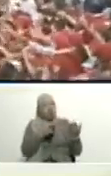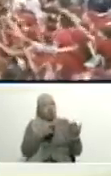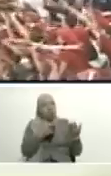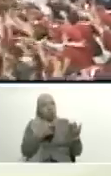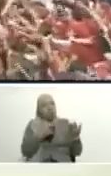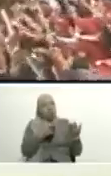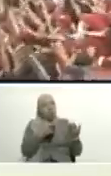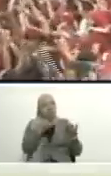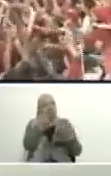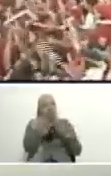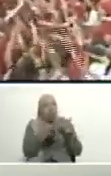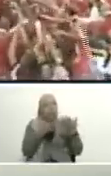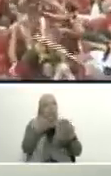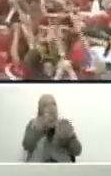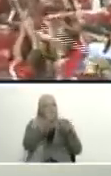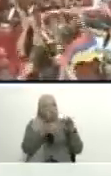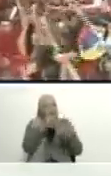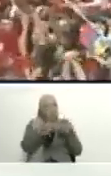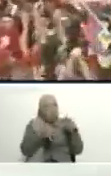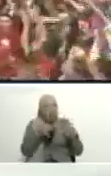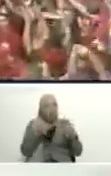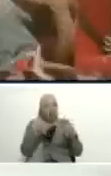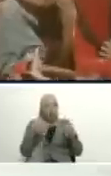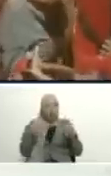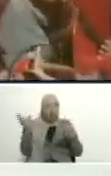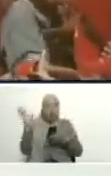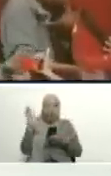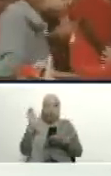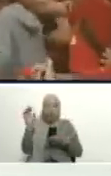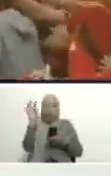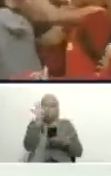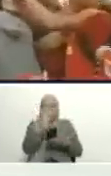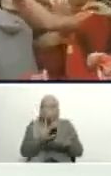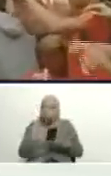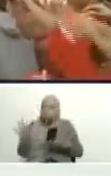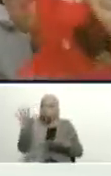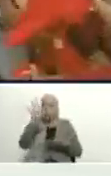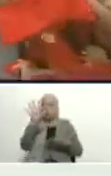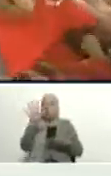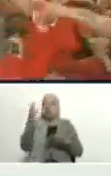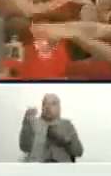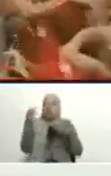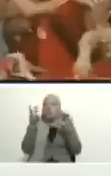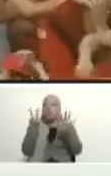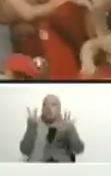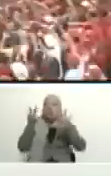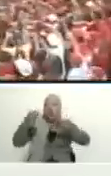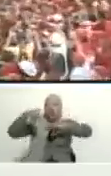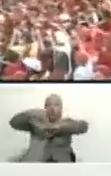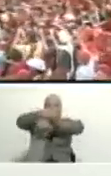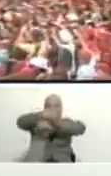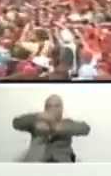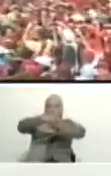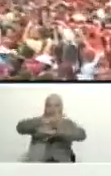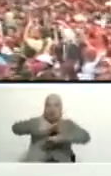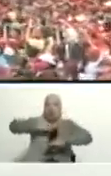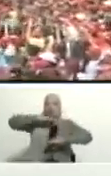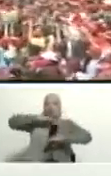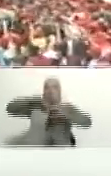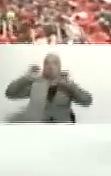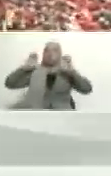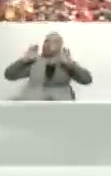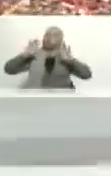¿Sí? Se le explicó en el mapa. Él dijo, bueno, está bien, vamos a echarle pierna a esto.